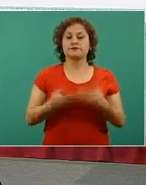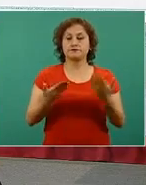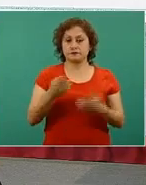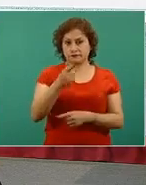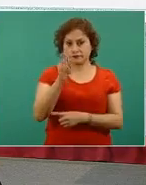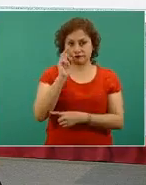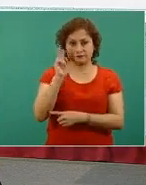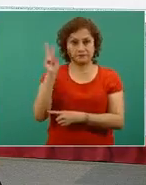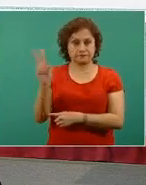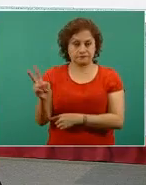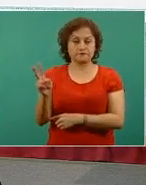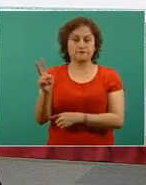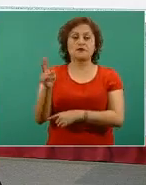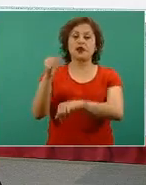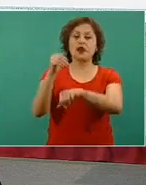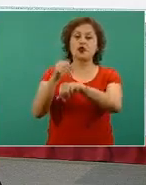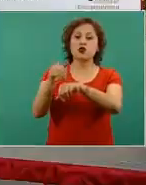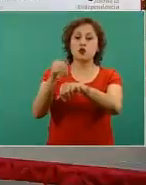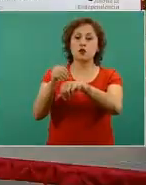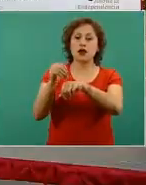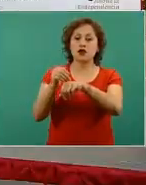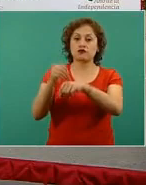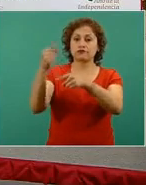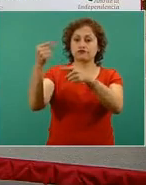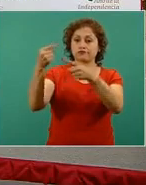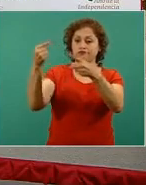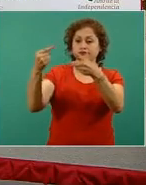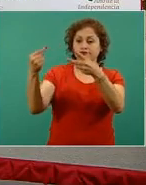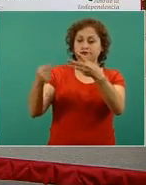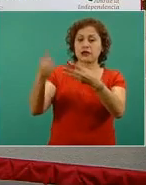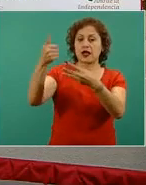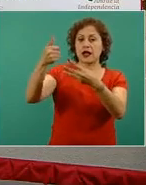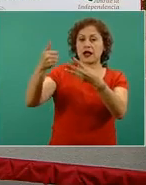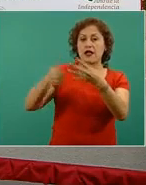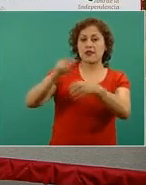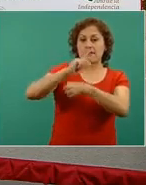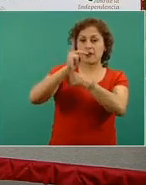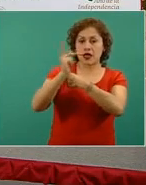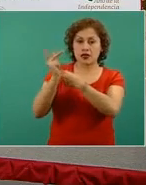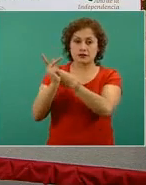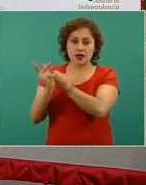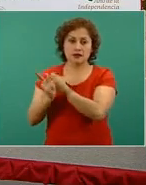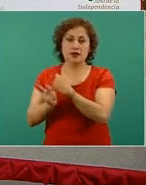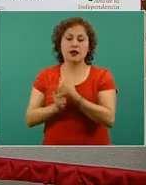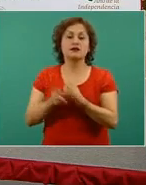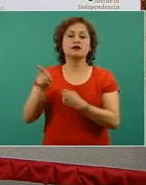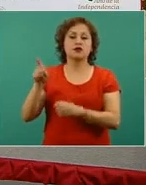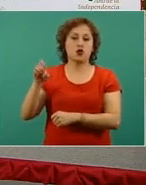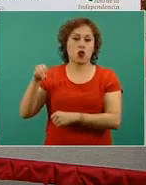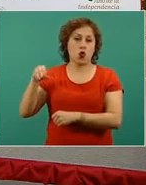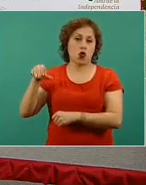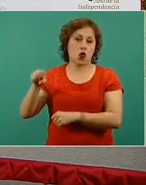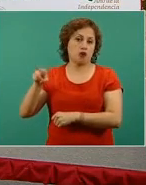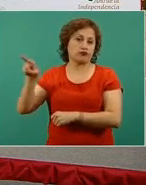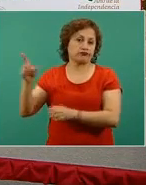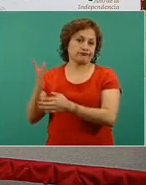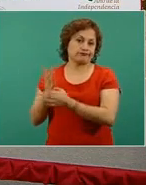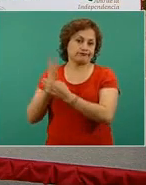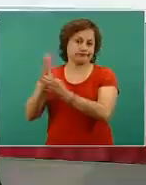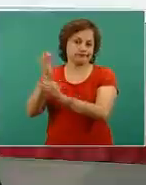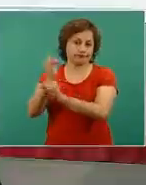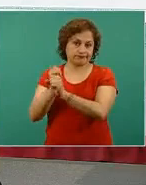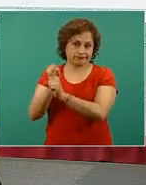acumuladas, también conforme los países van reportando las mismas a esta fuente que es la Organización Mundial de la Salud,